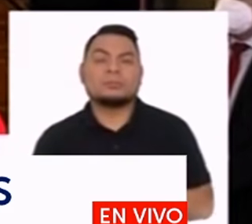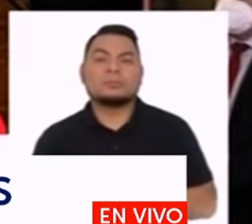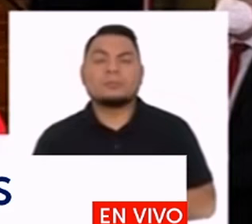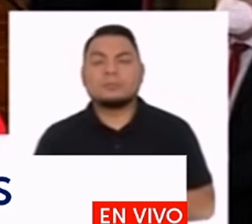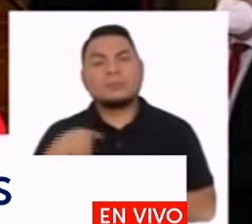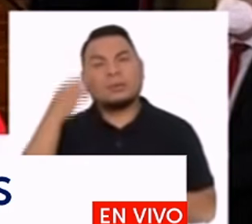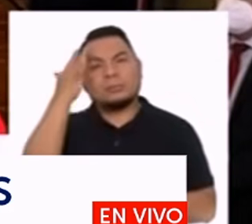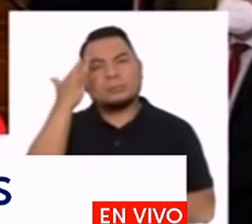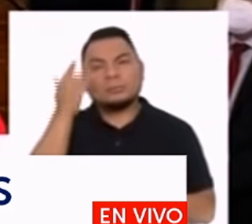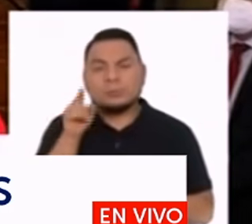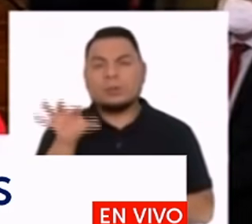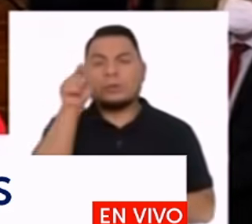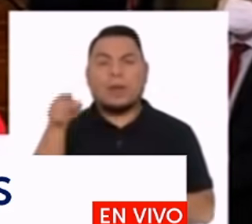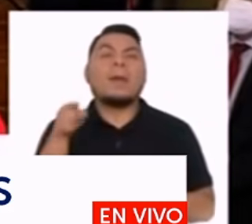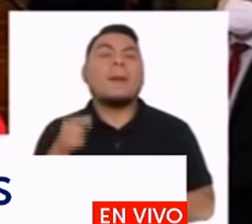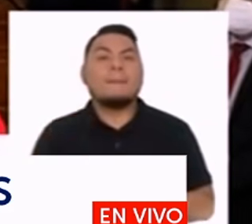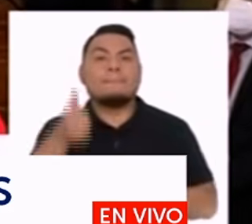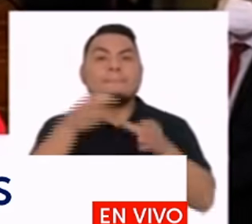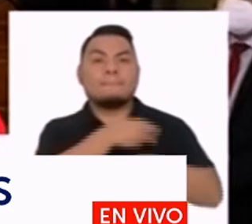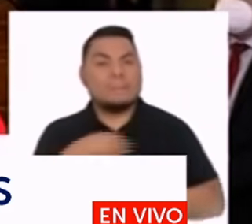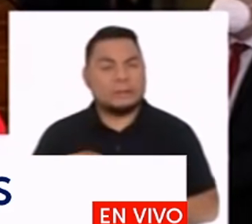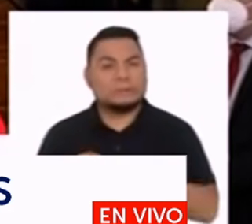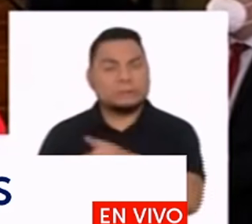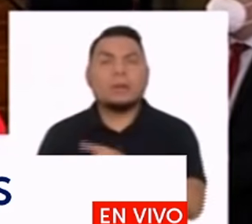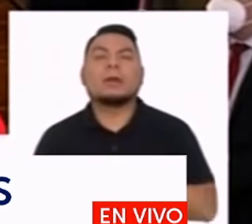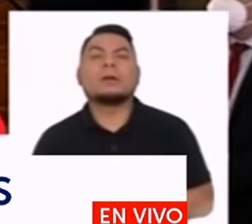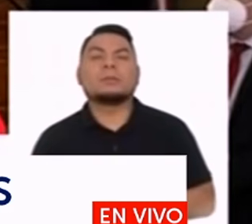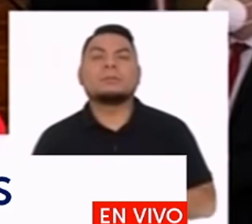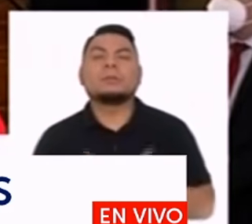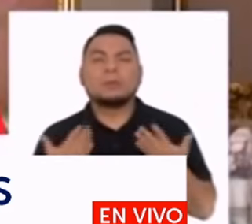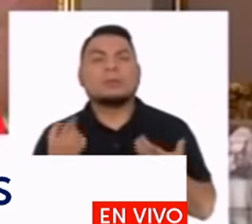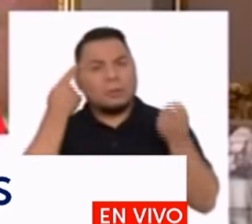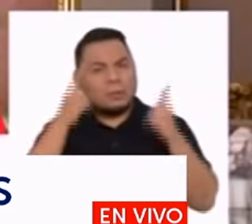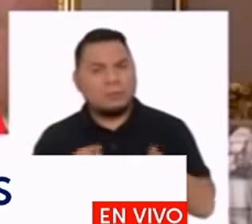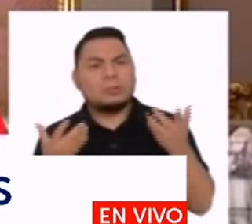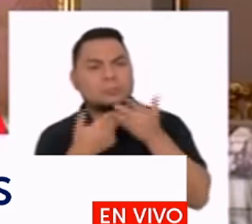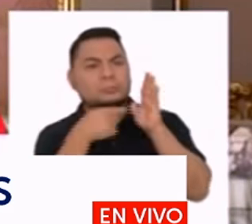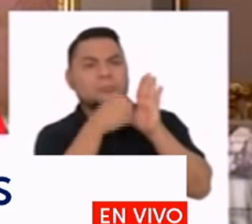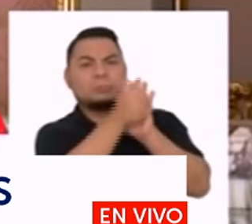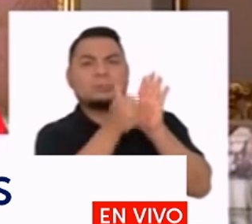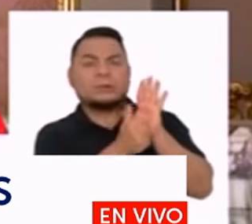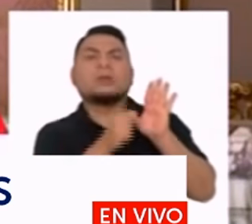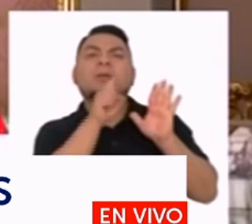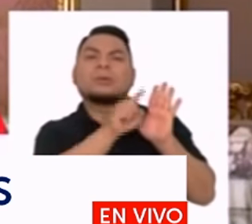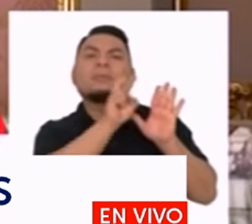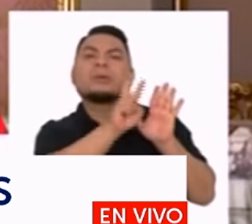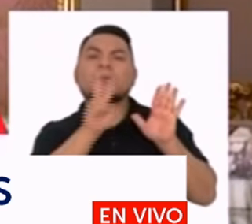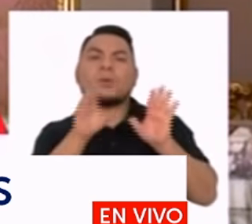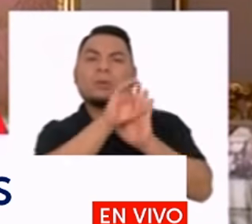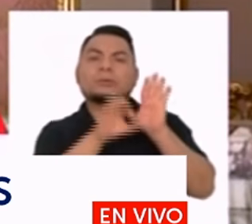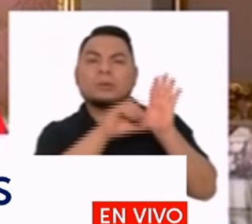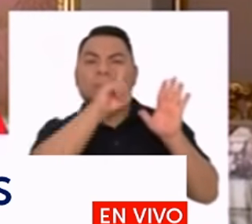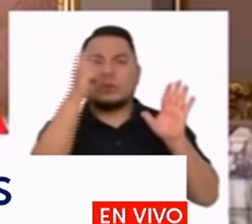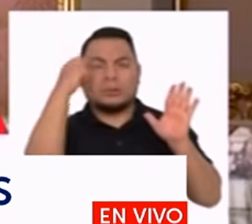de Palacio de Gobierno. Señora presidenta del Consejo de Ministros, de conformidad con el artículo 122 de la